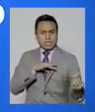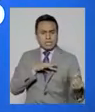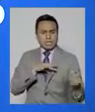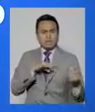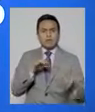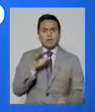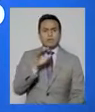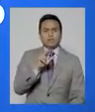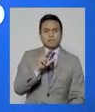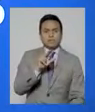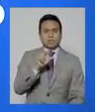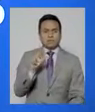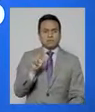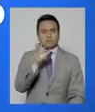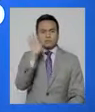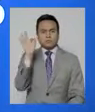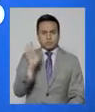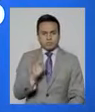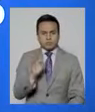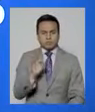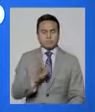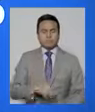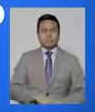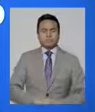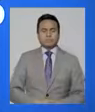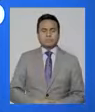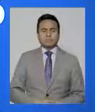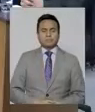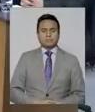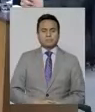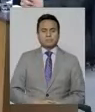de un 88%.